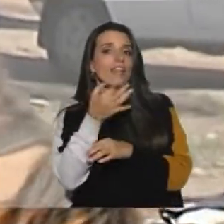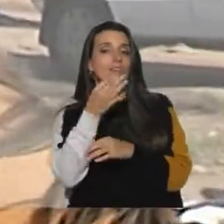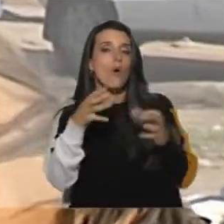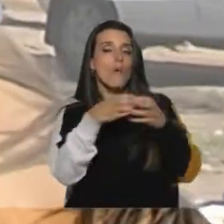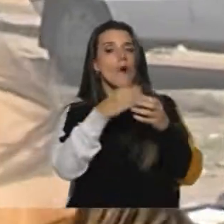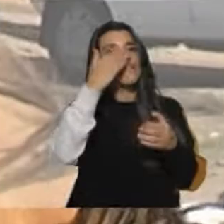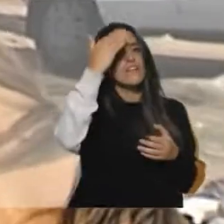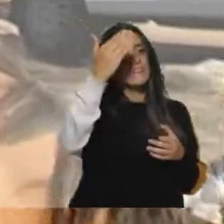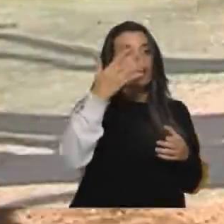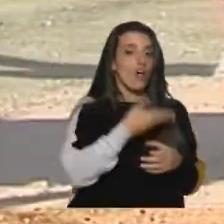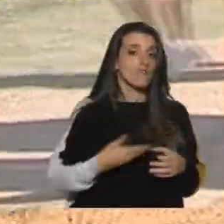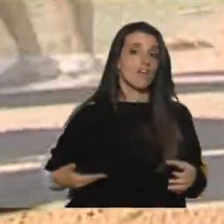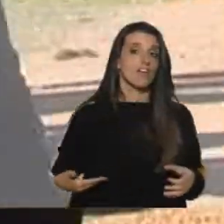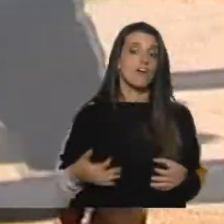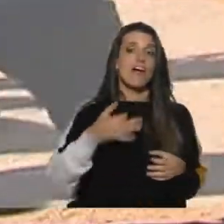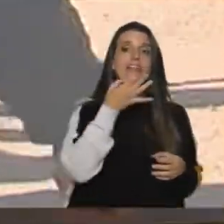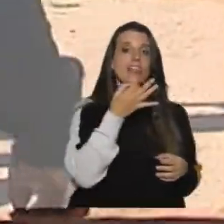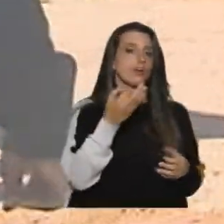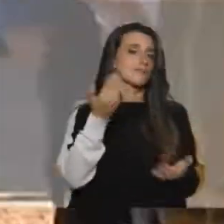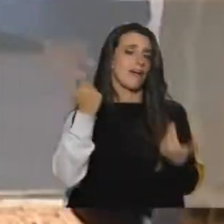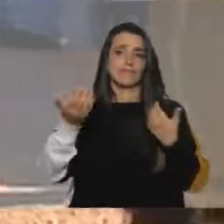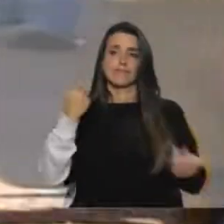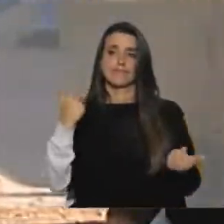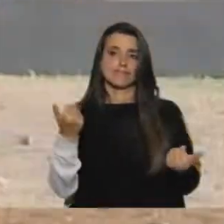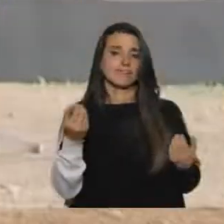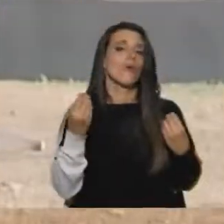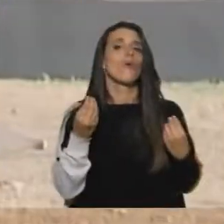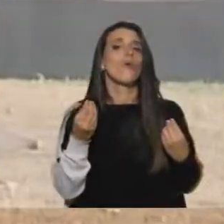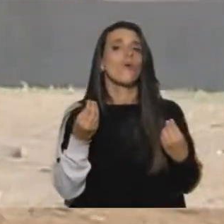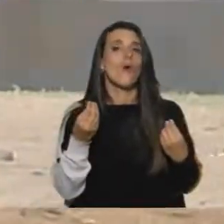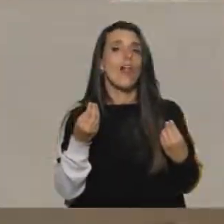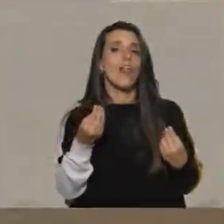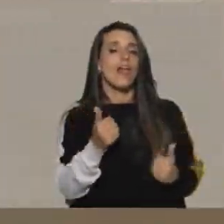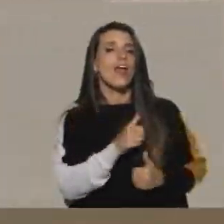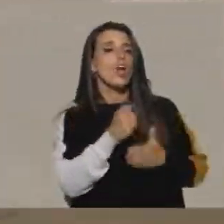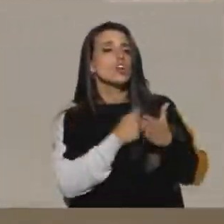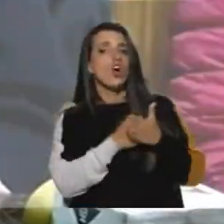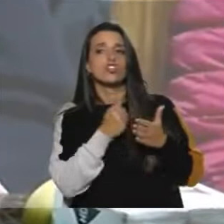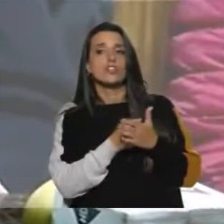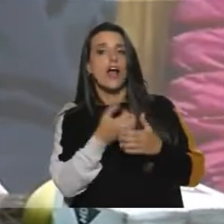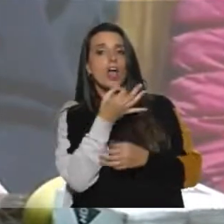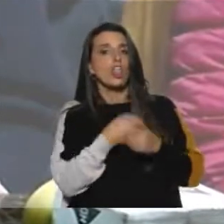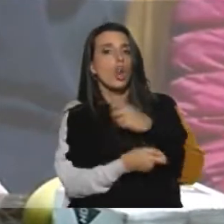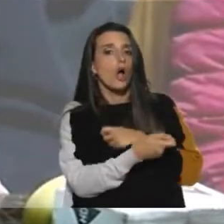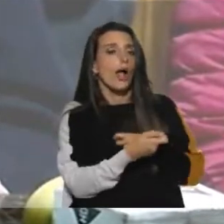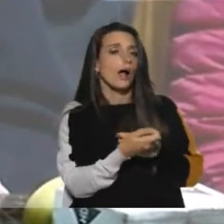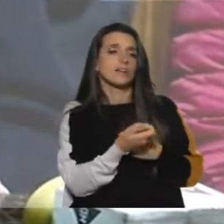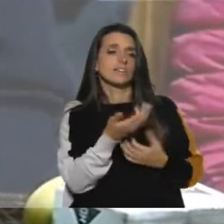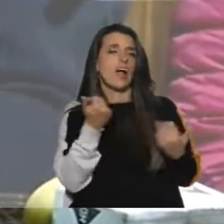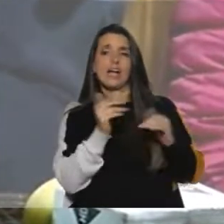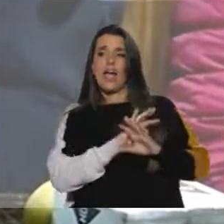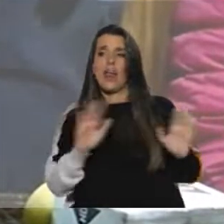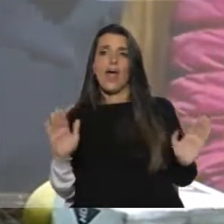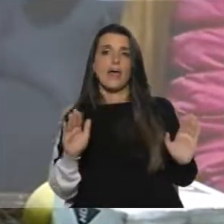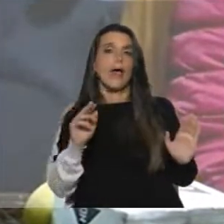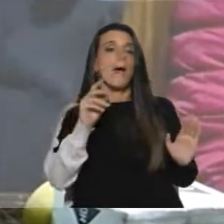Frente Amplio, el gobierno del Frente Amplio había desmantelado las brigadas de lucha contra el narcotráfico en Montevideo y Canelones, donde